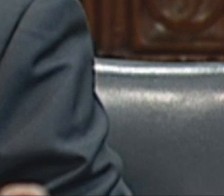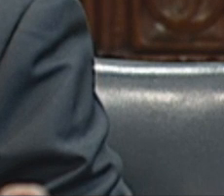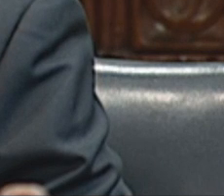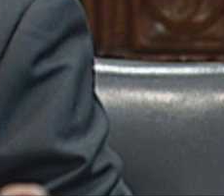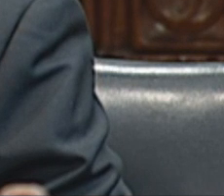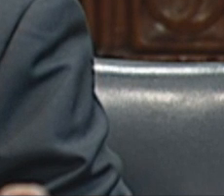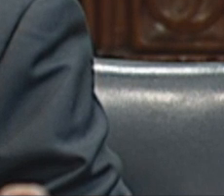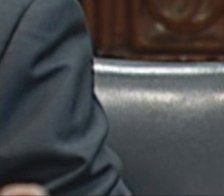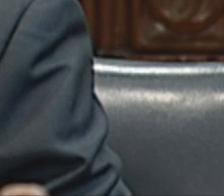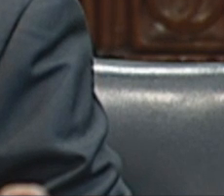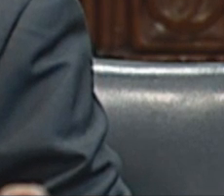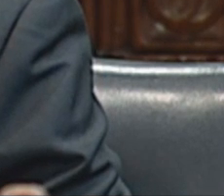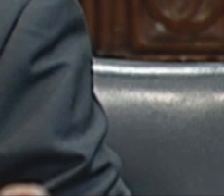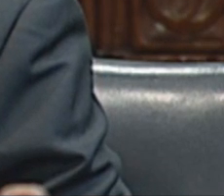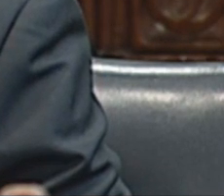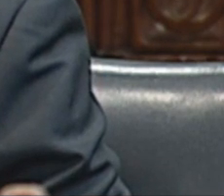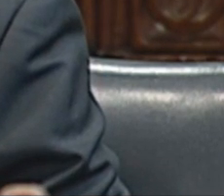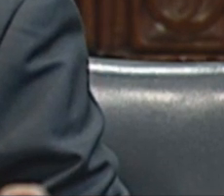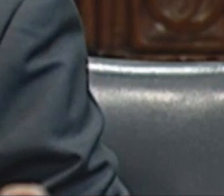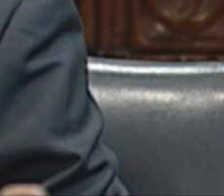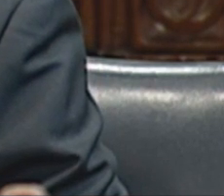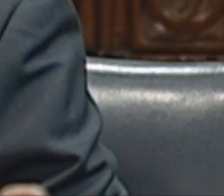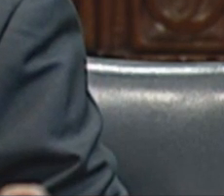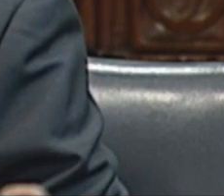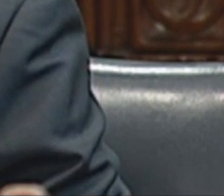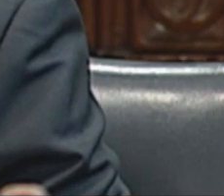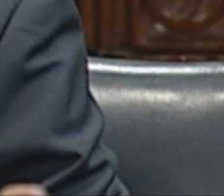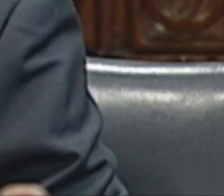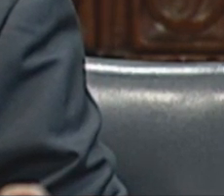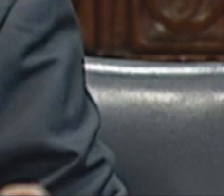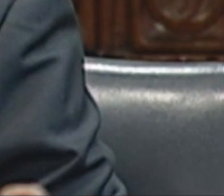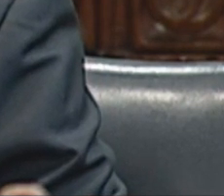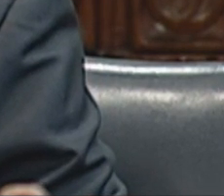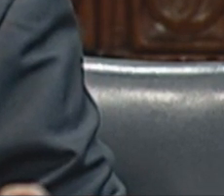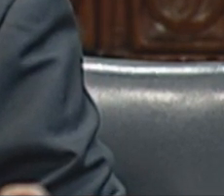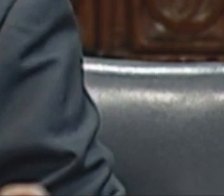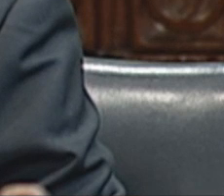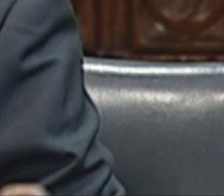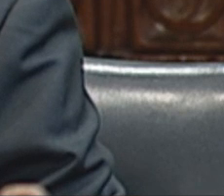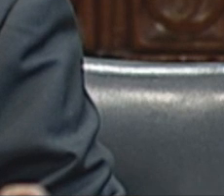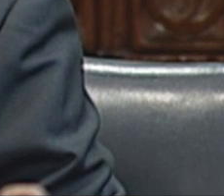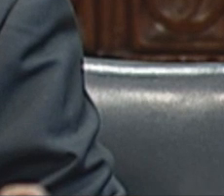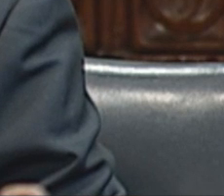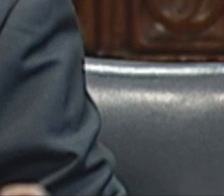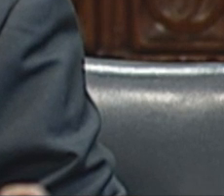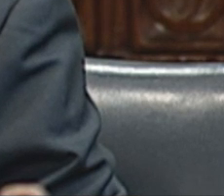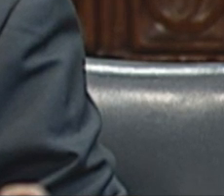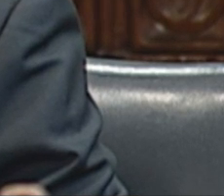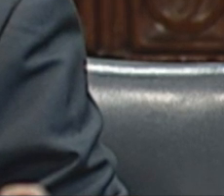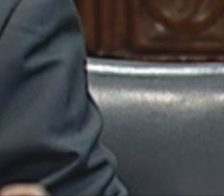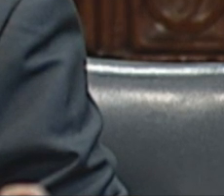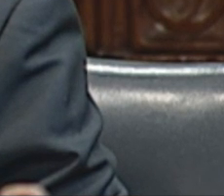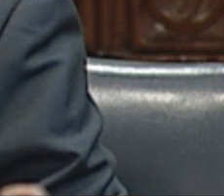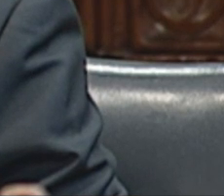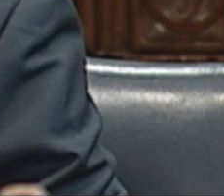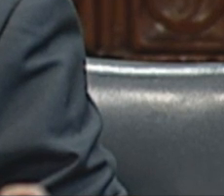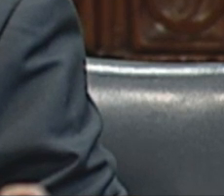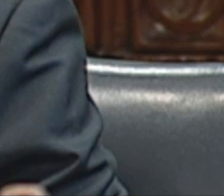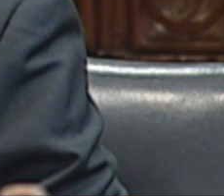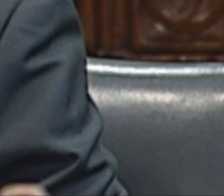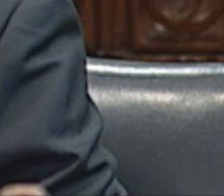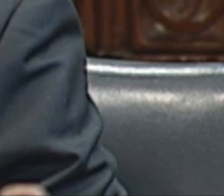su readaptación y la prevención de los delitos. Que mediante decreto legislativo